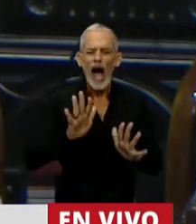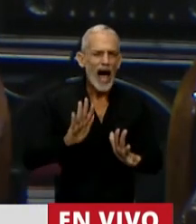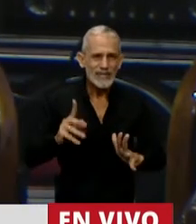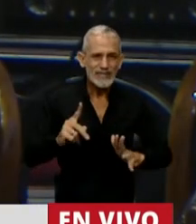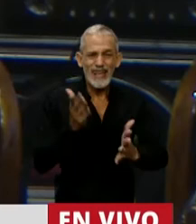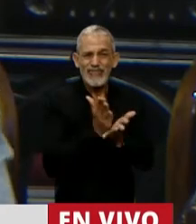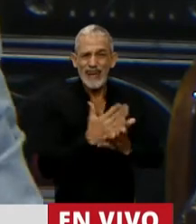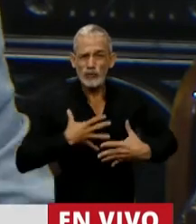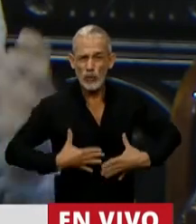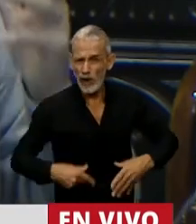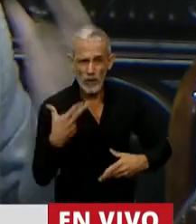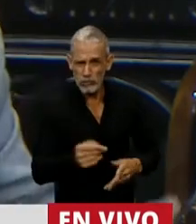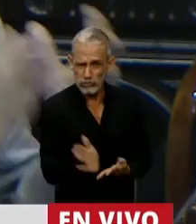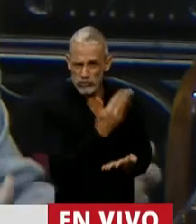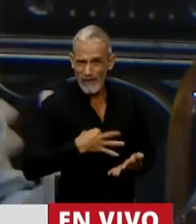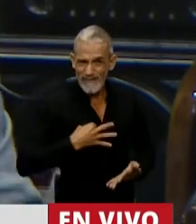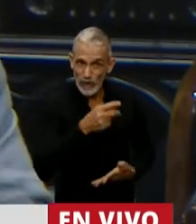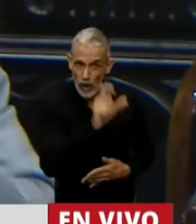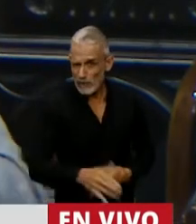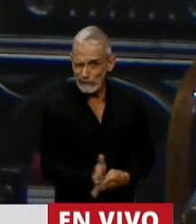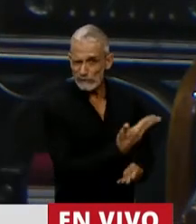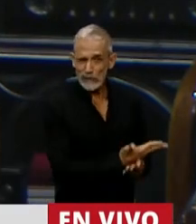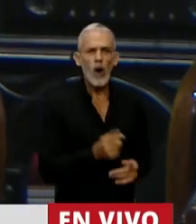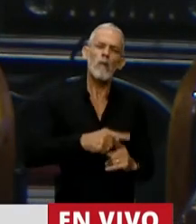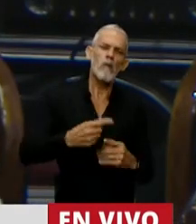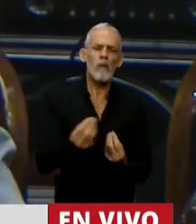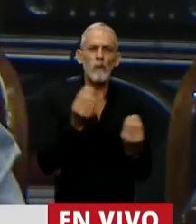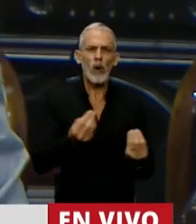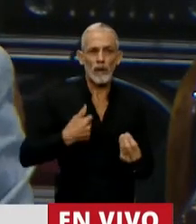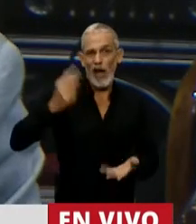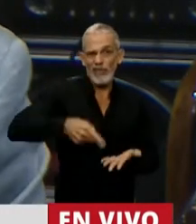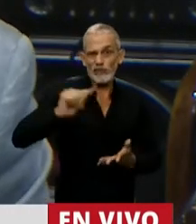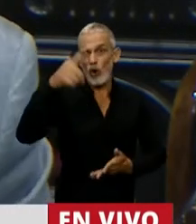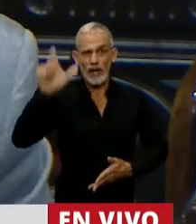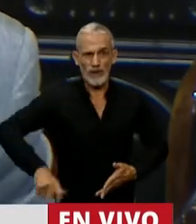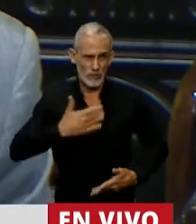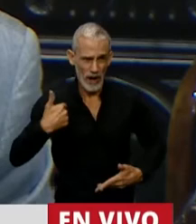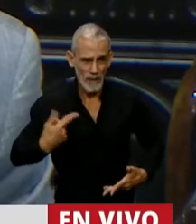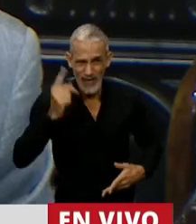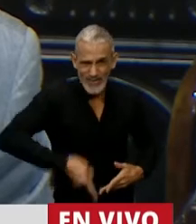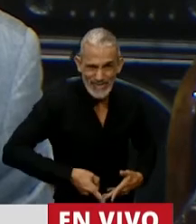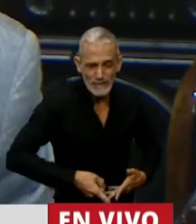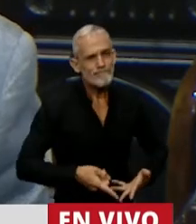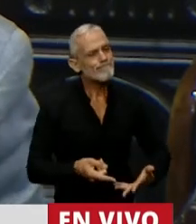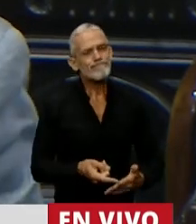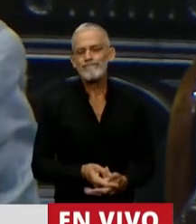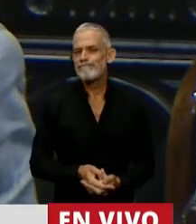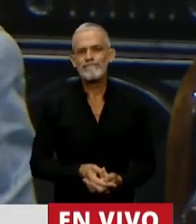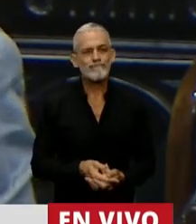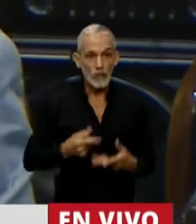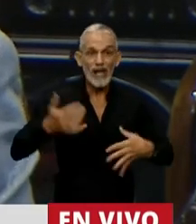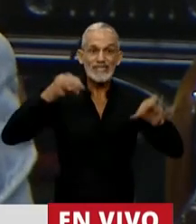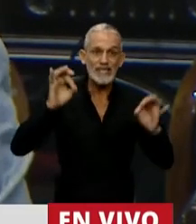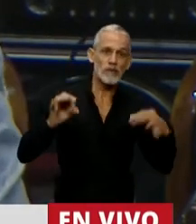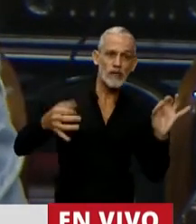afrenta a los derechos humanos, que es suprimir la vida de un ser humano por la simple decisión de otra persona. Por eso decimos salvemos las